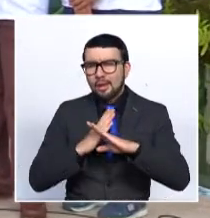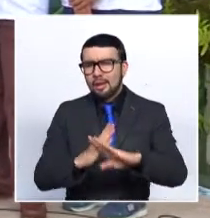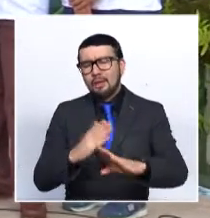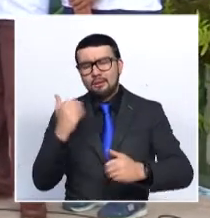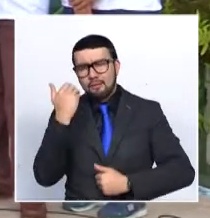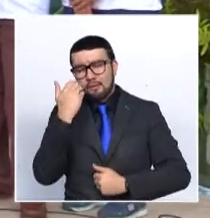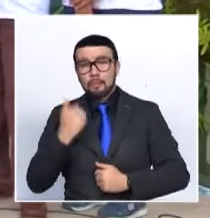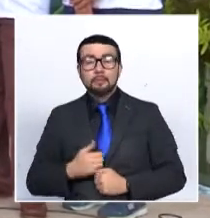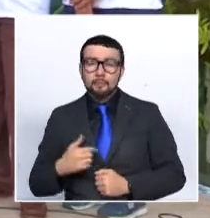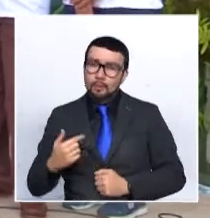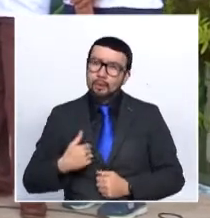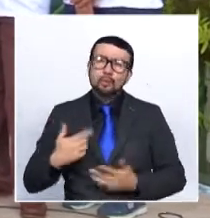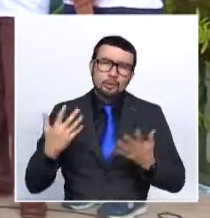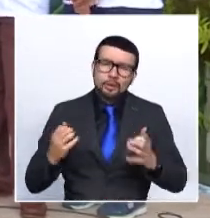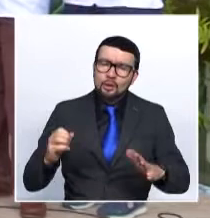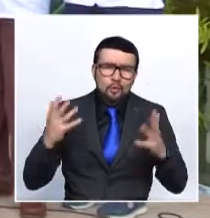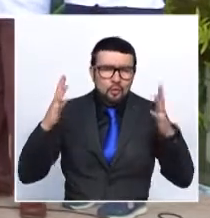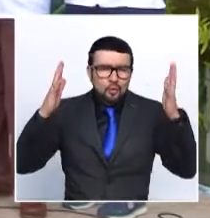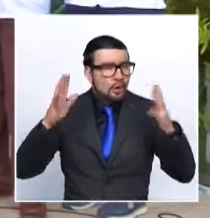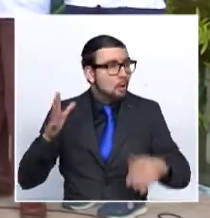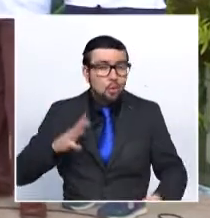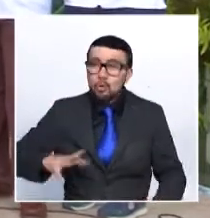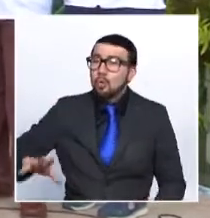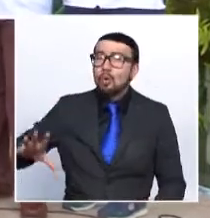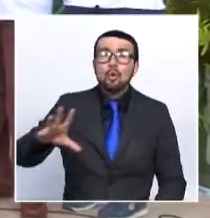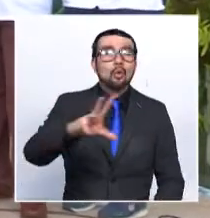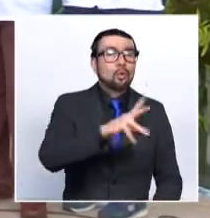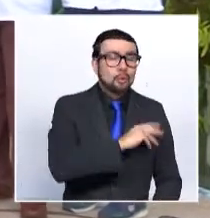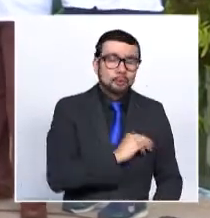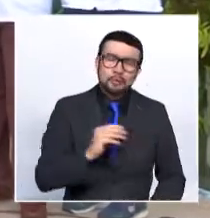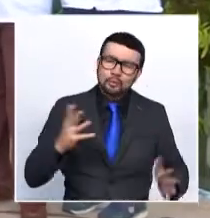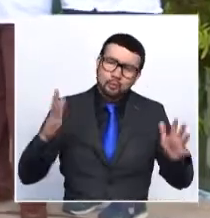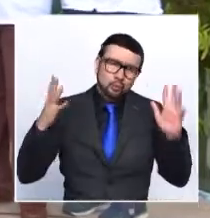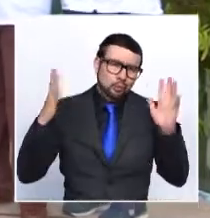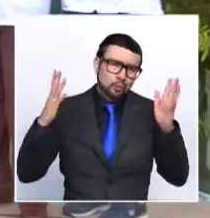Yo quiero un aplauso para todos nosotros